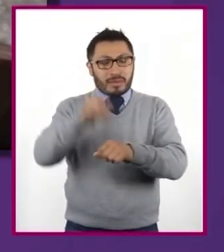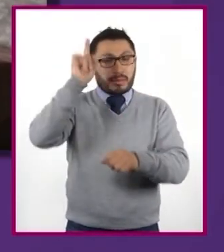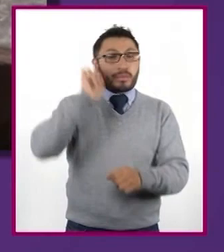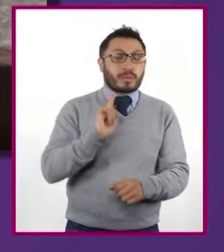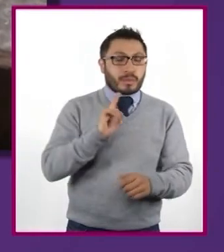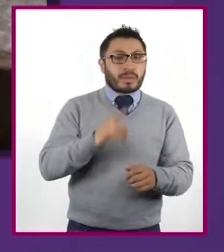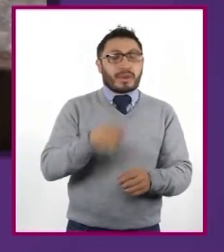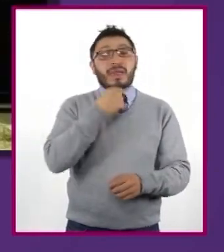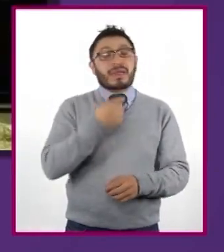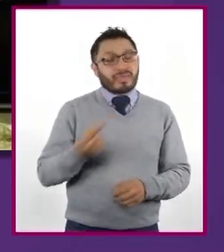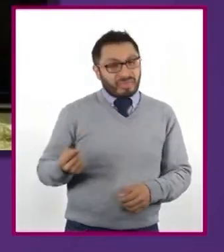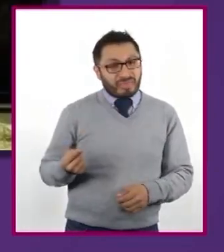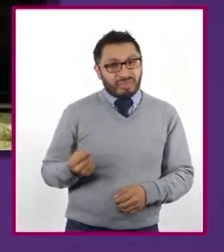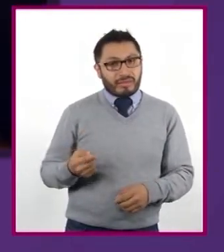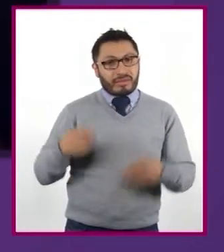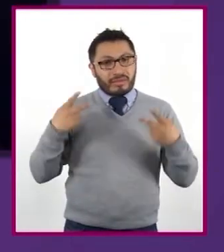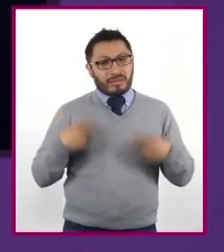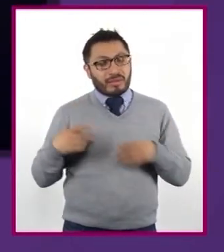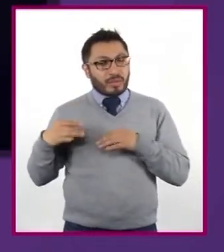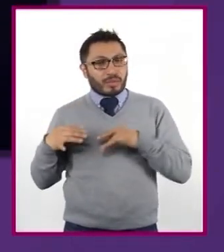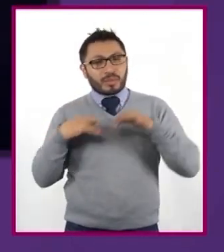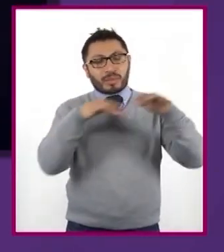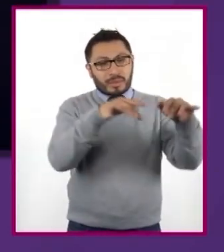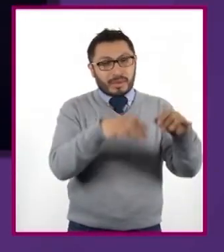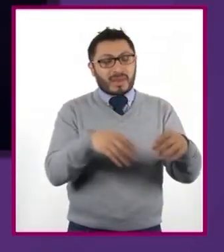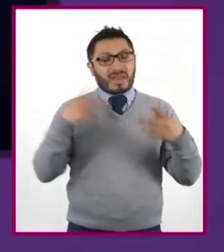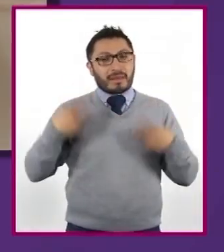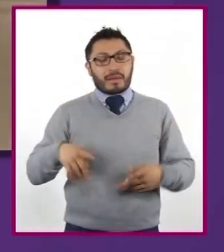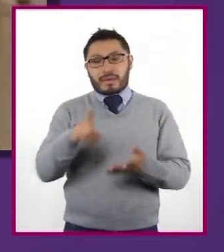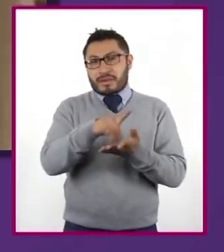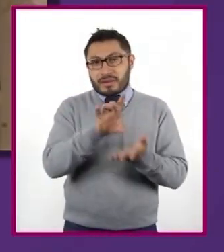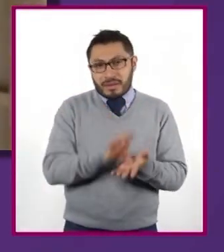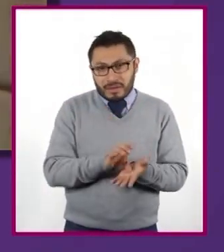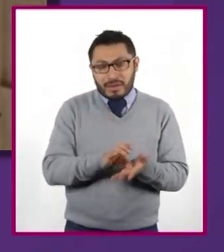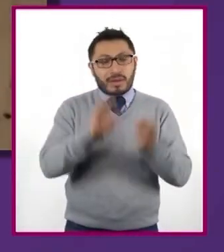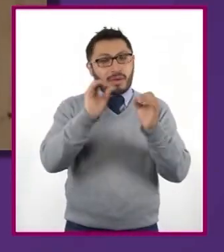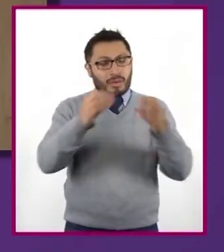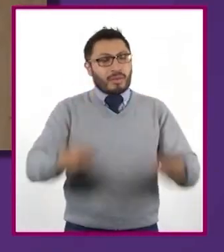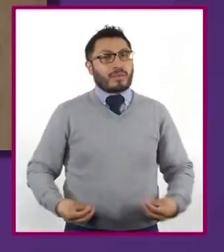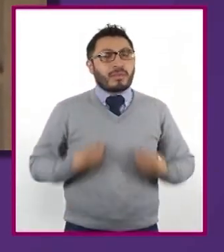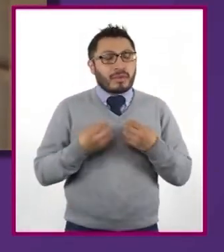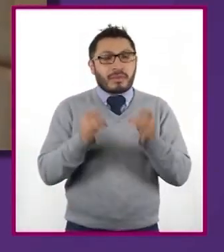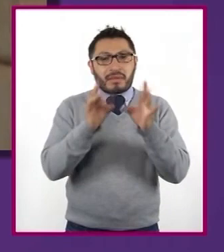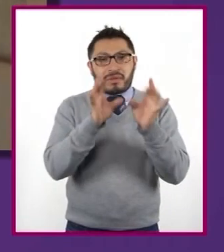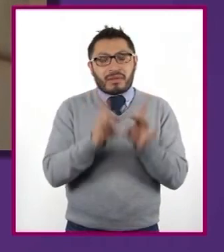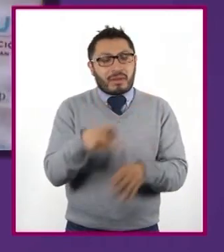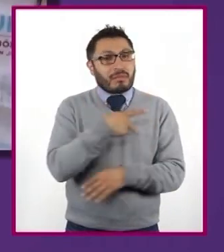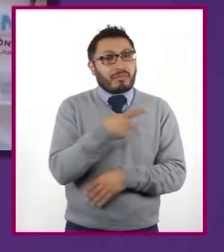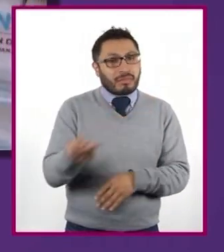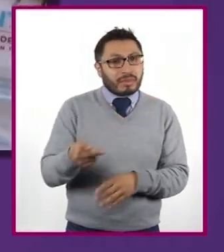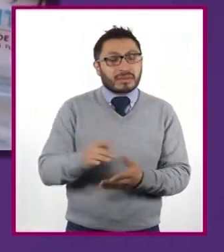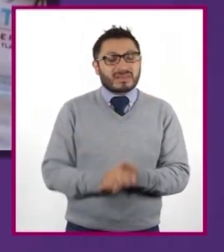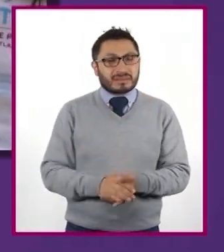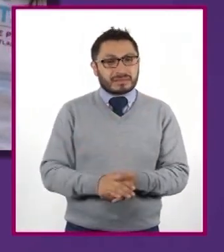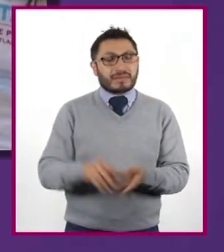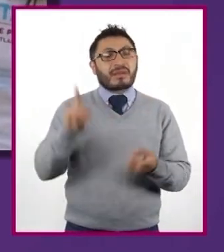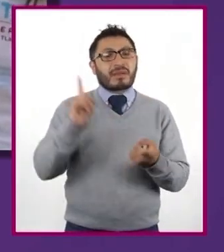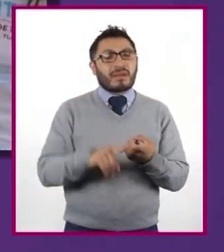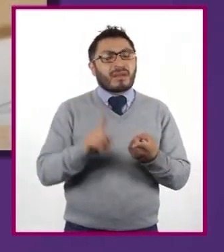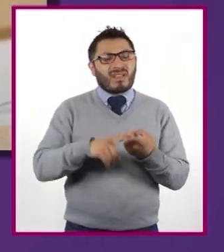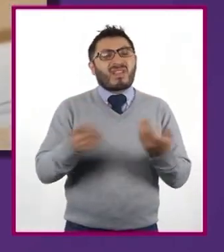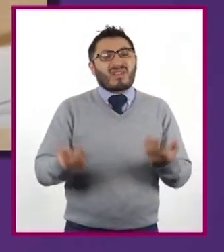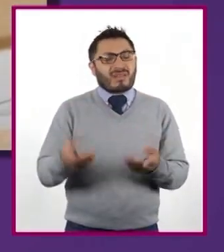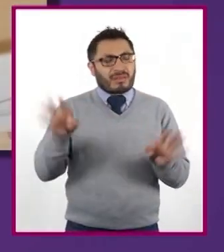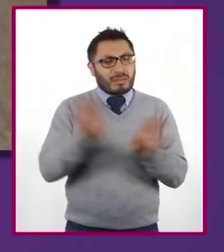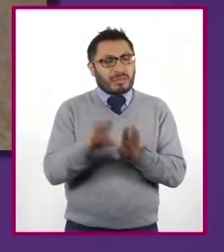mujeres, niños, migrantes, personas con discapacidad o que viven en condiciones de pobreza, quienes ven muy